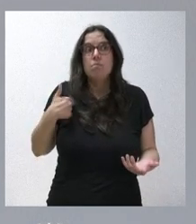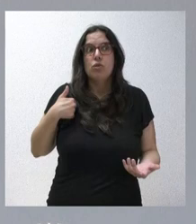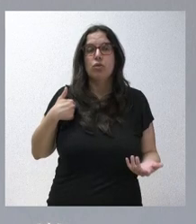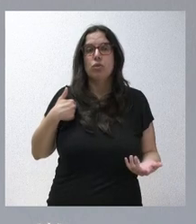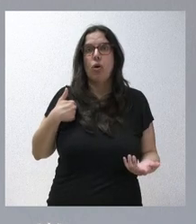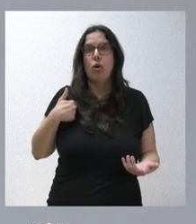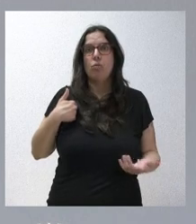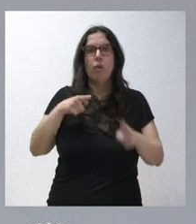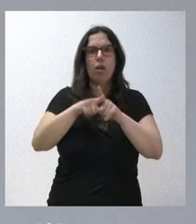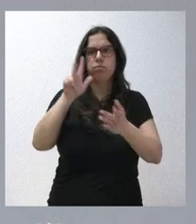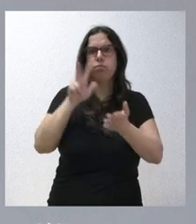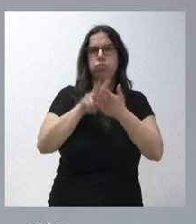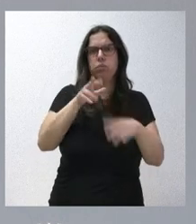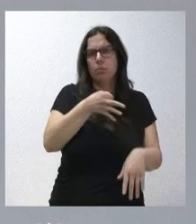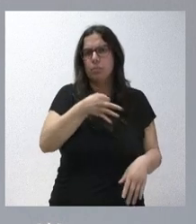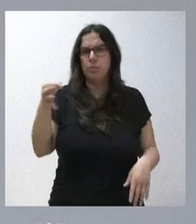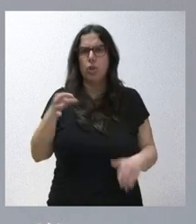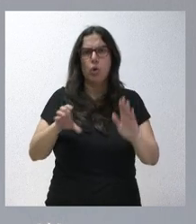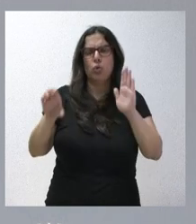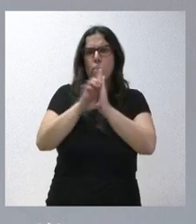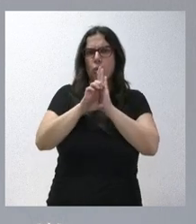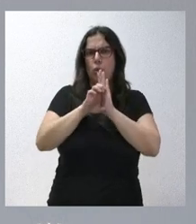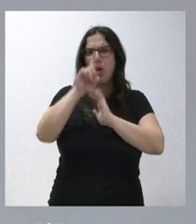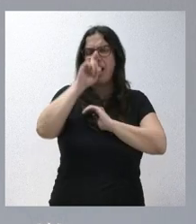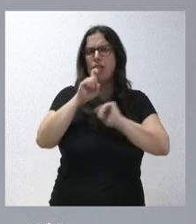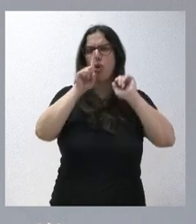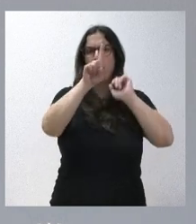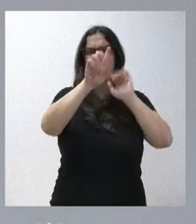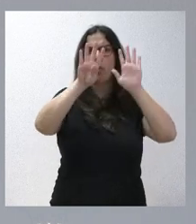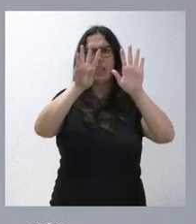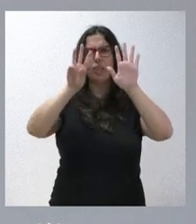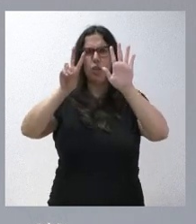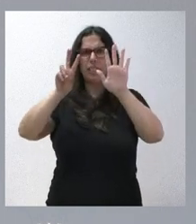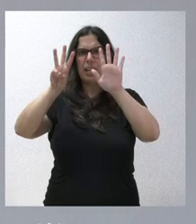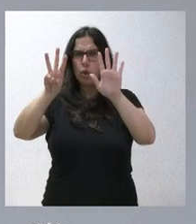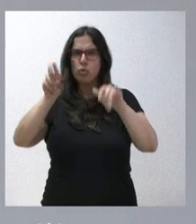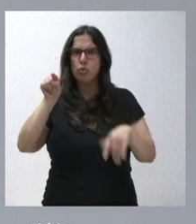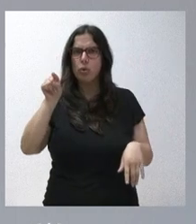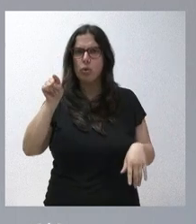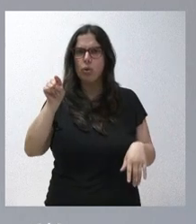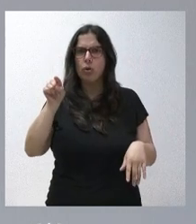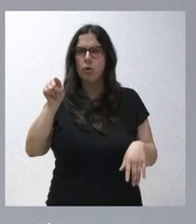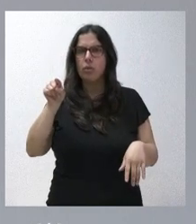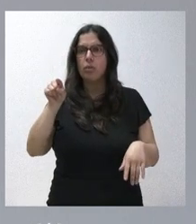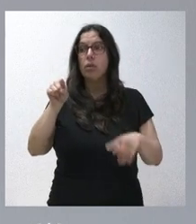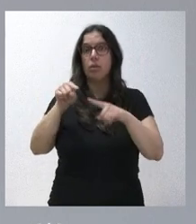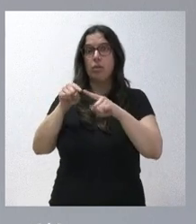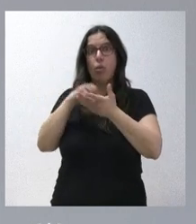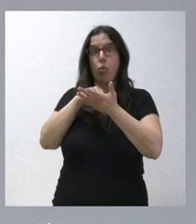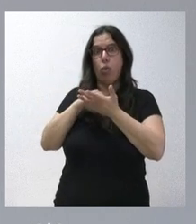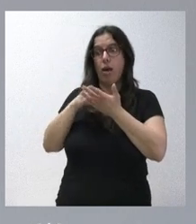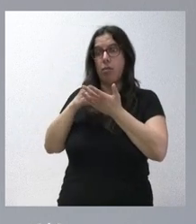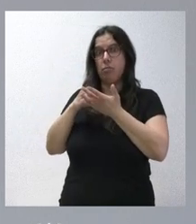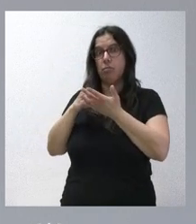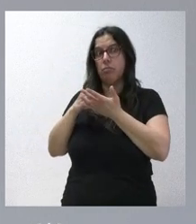eficacia y buen resultado de nuestra Constitución de 1978 que sí que ponen en entredicho en esa ley